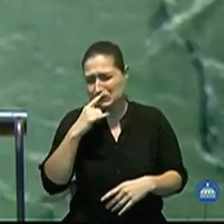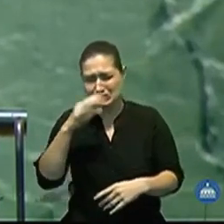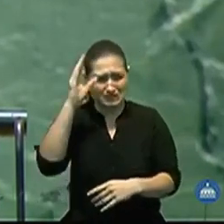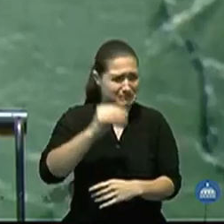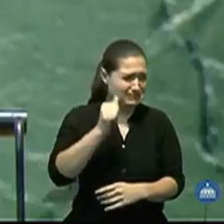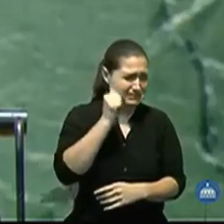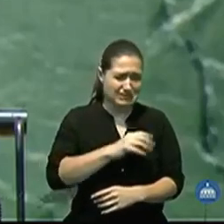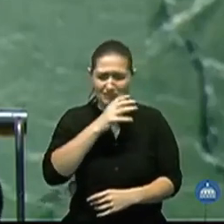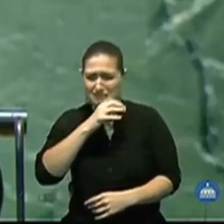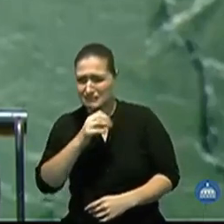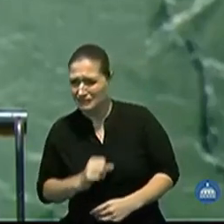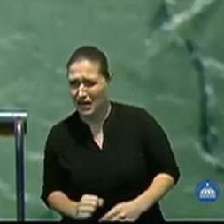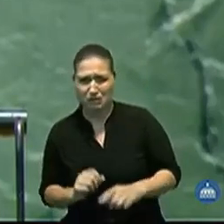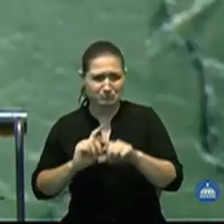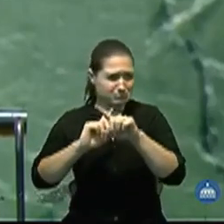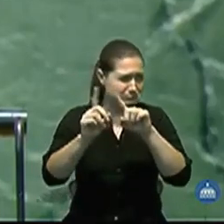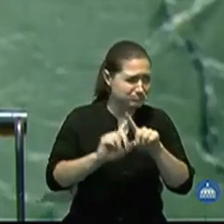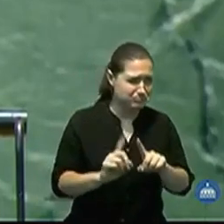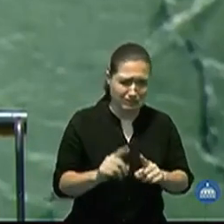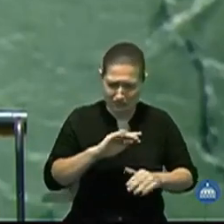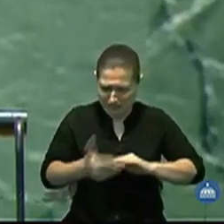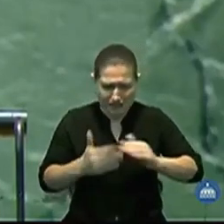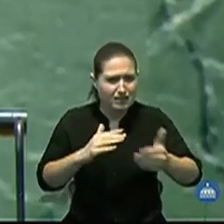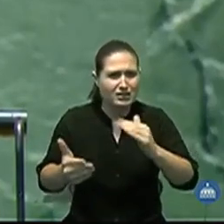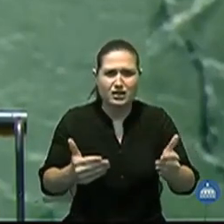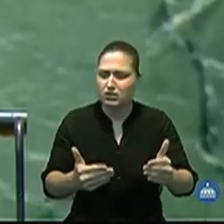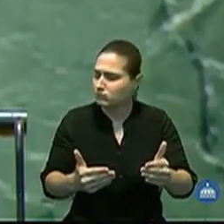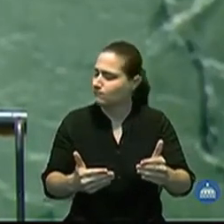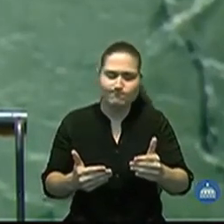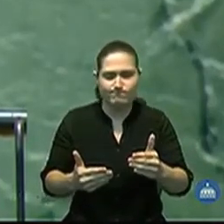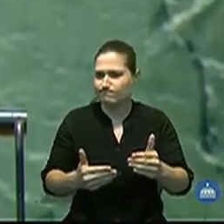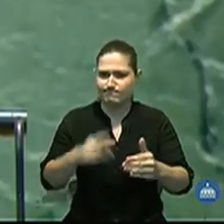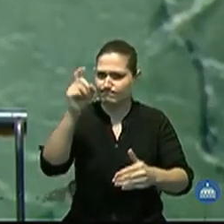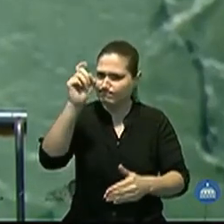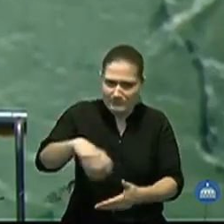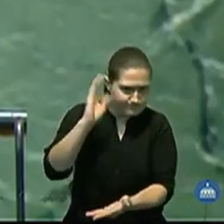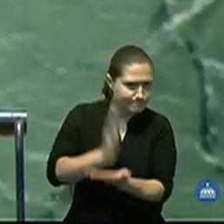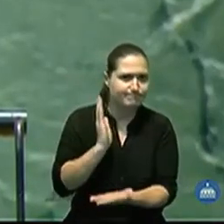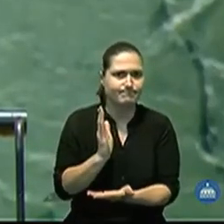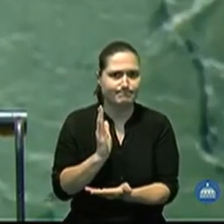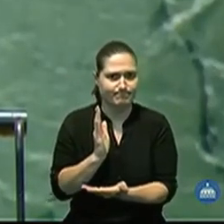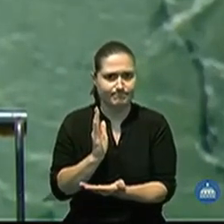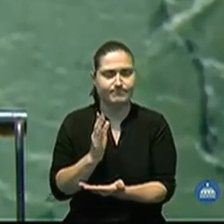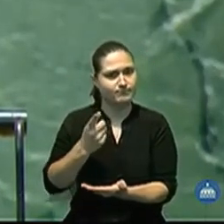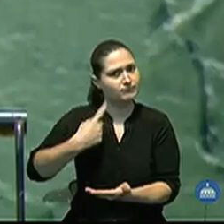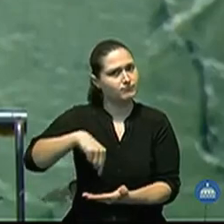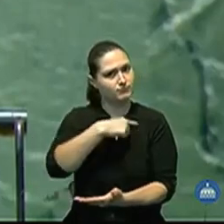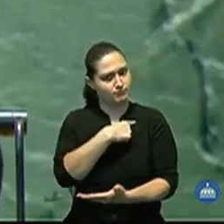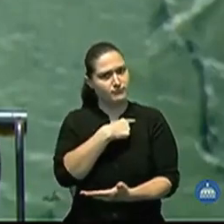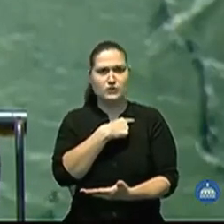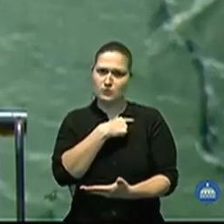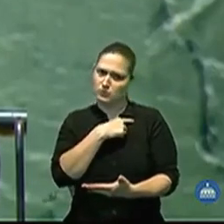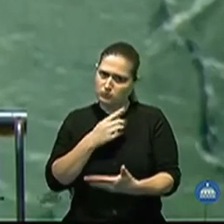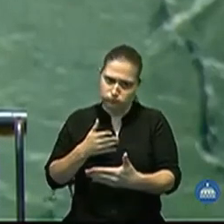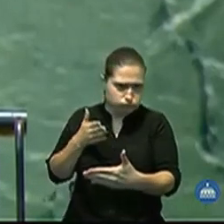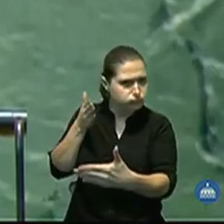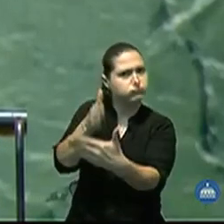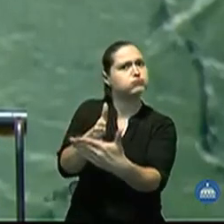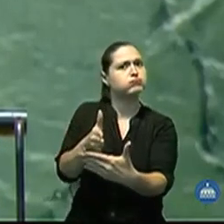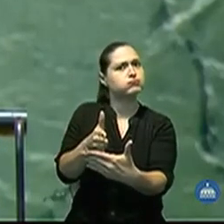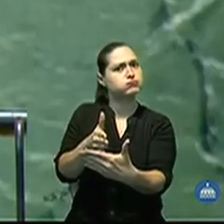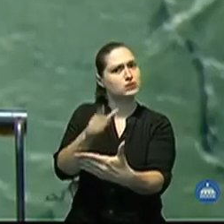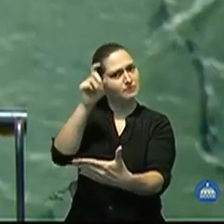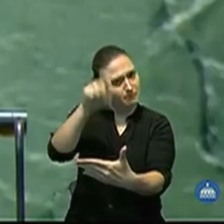envejecientes resulta intolerable. Y por esto alzamos nuestra voz para reclamar de manera enérgica la protección efectiva